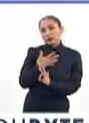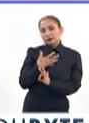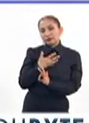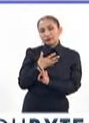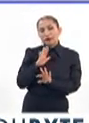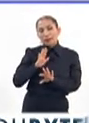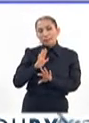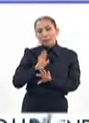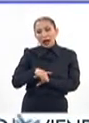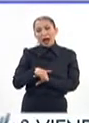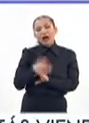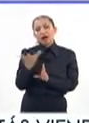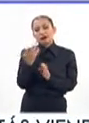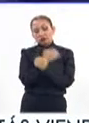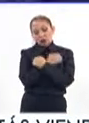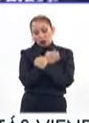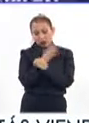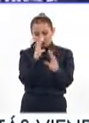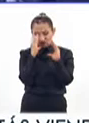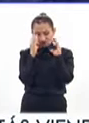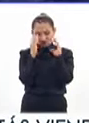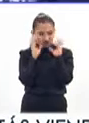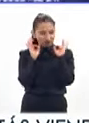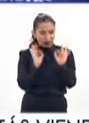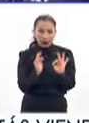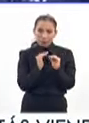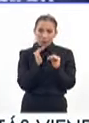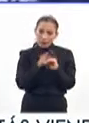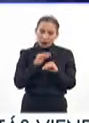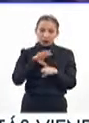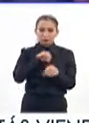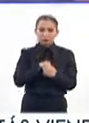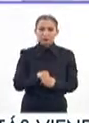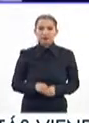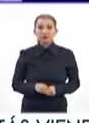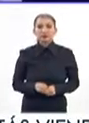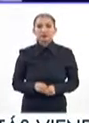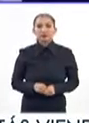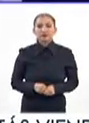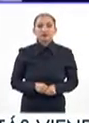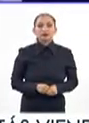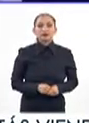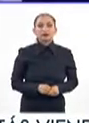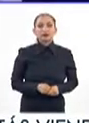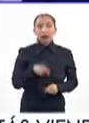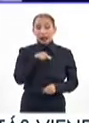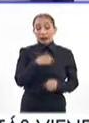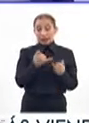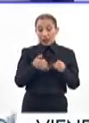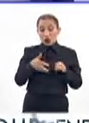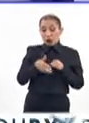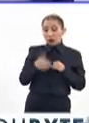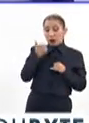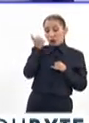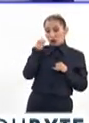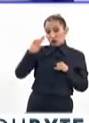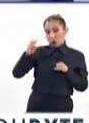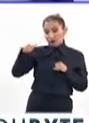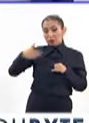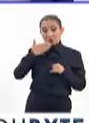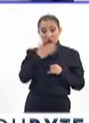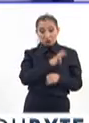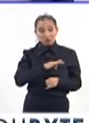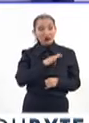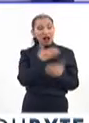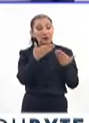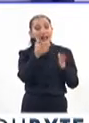tengamos una educación un poquito más completa. Tras la ceremonia de inauguración, los estudiantes universitarios